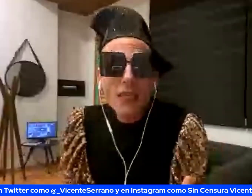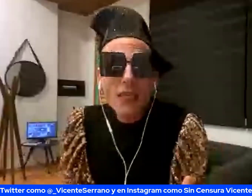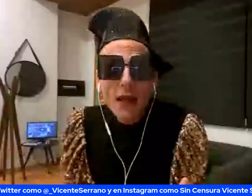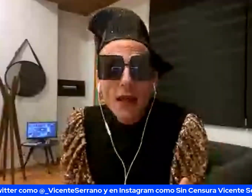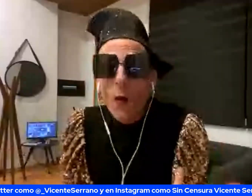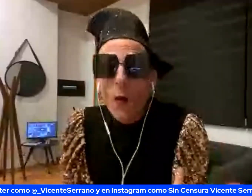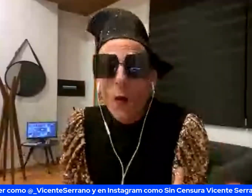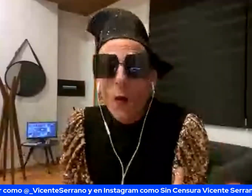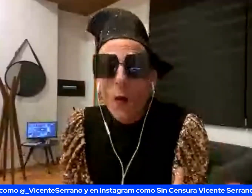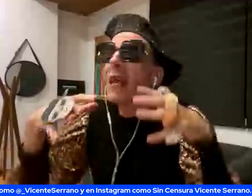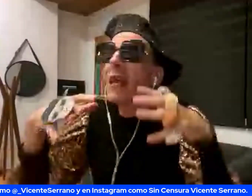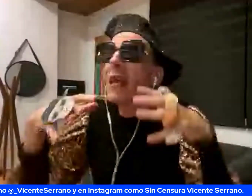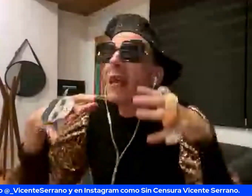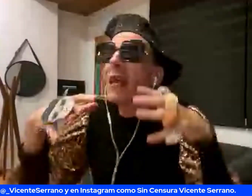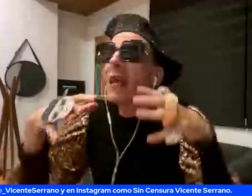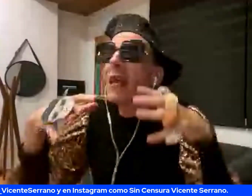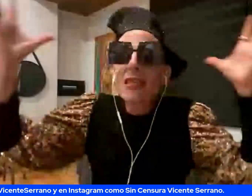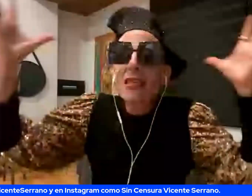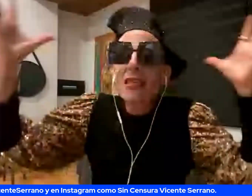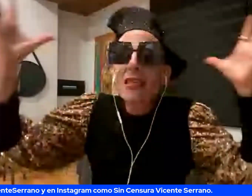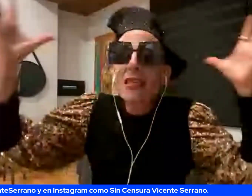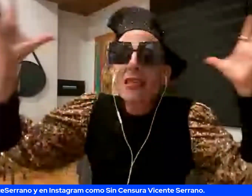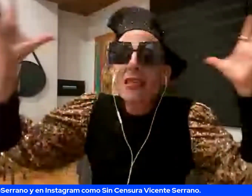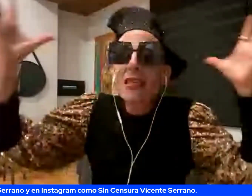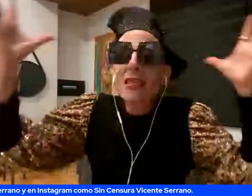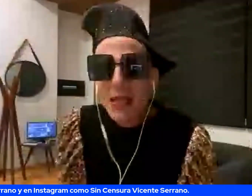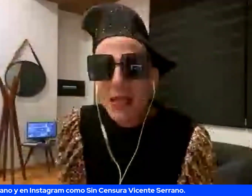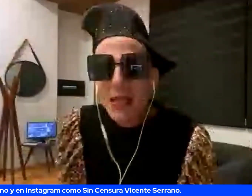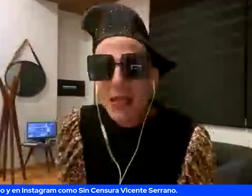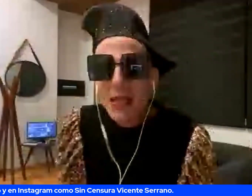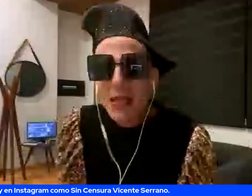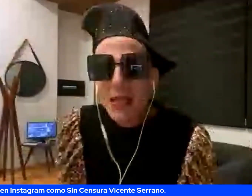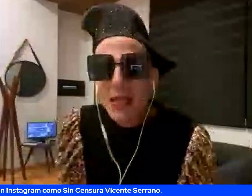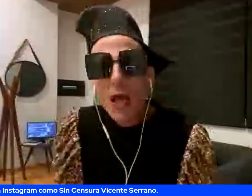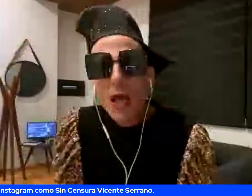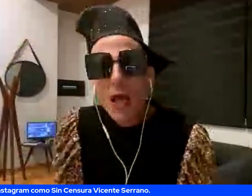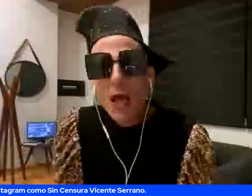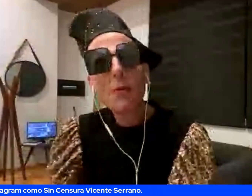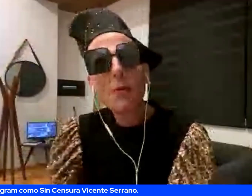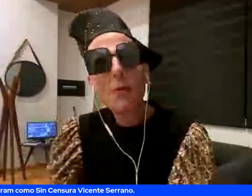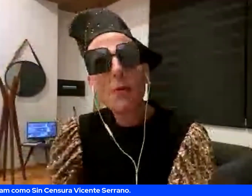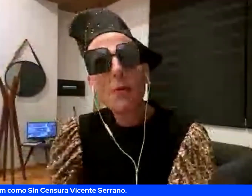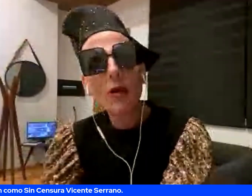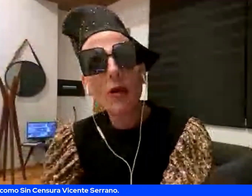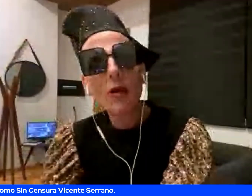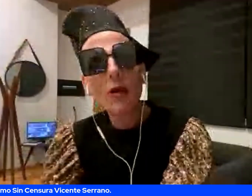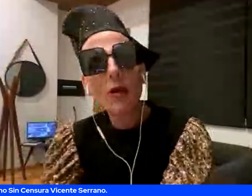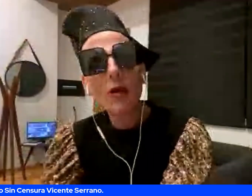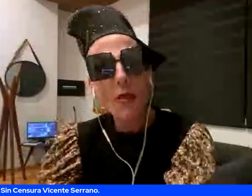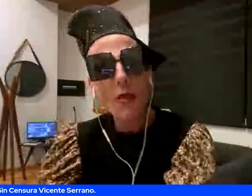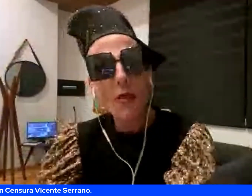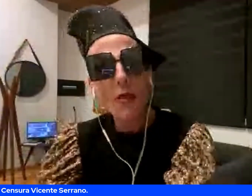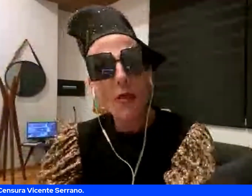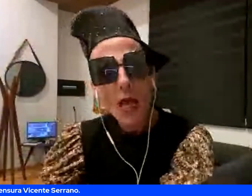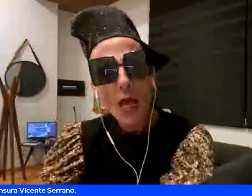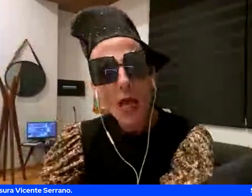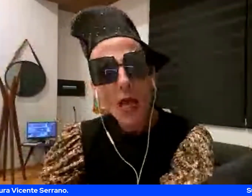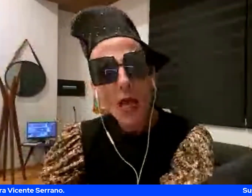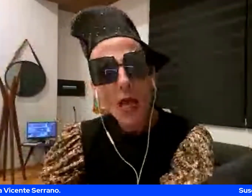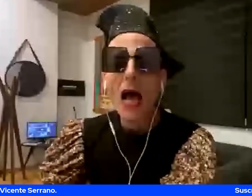no creen o podrían pensar que esto es como verdaderamente inverosímil, explíquenme por qué en el